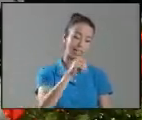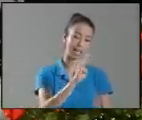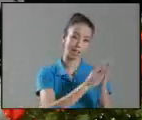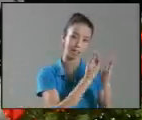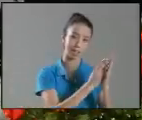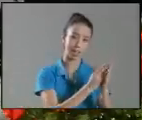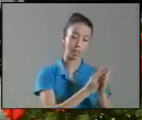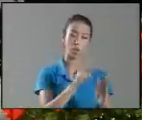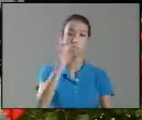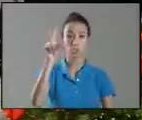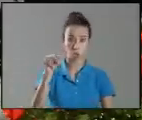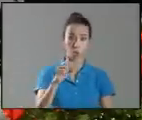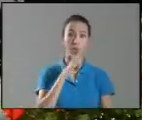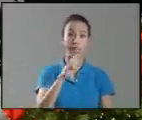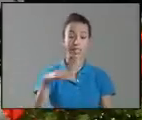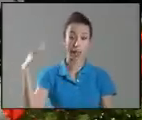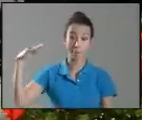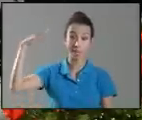medida será?